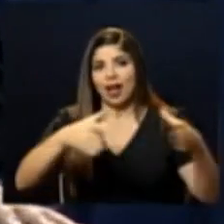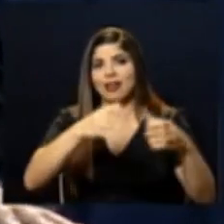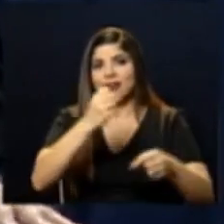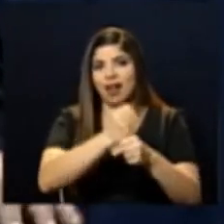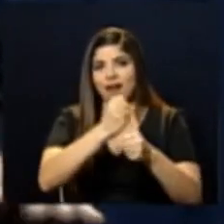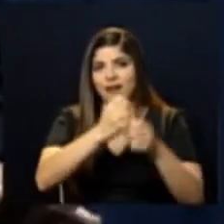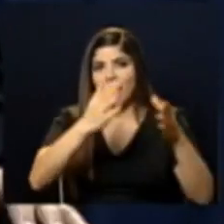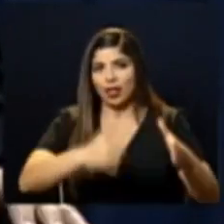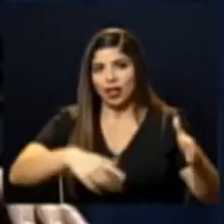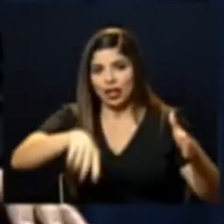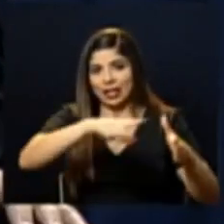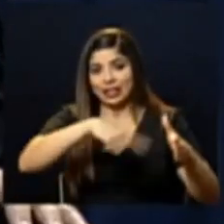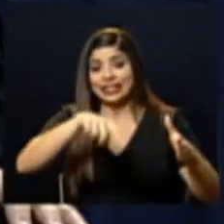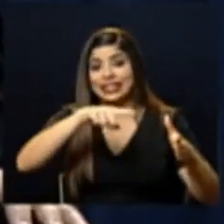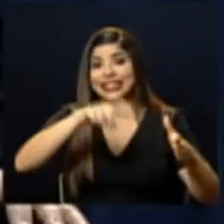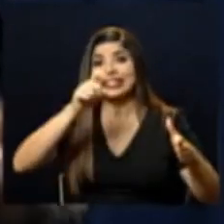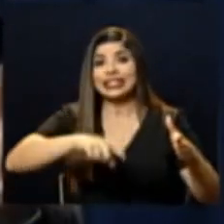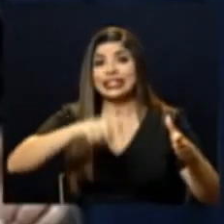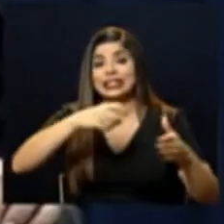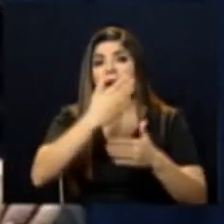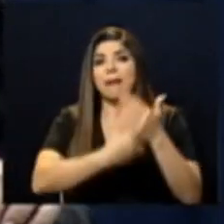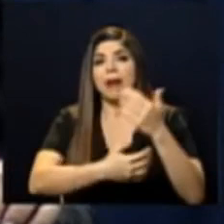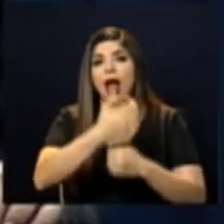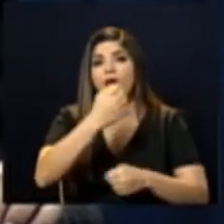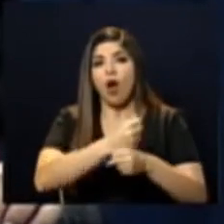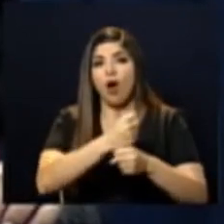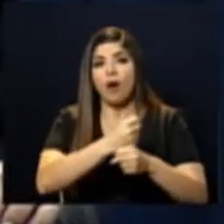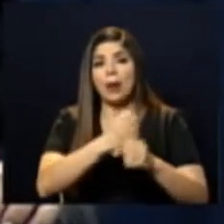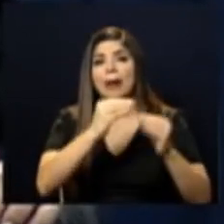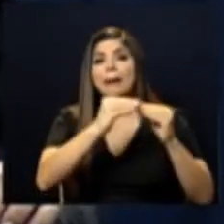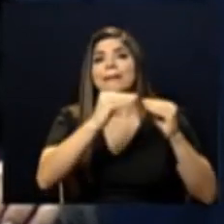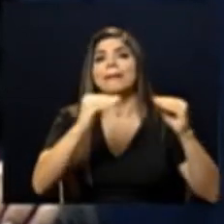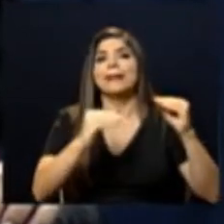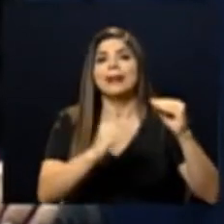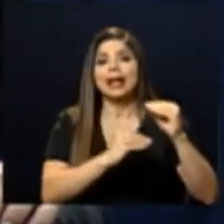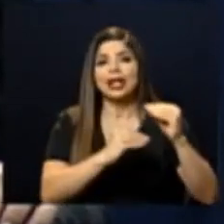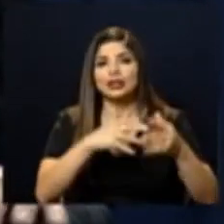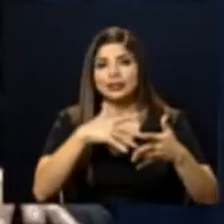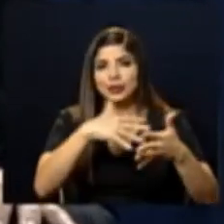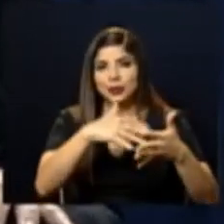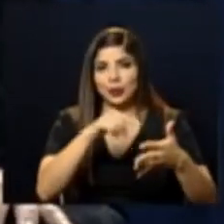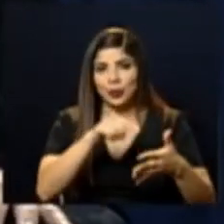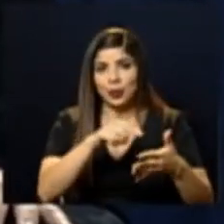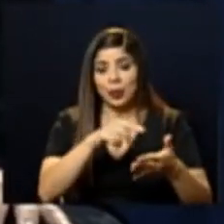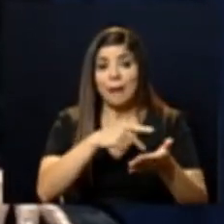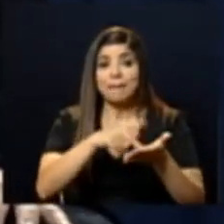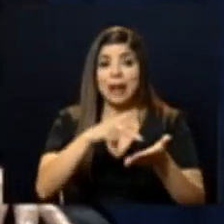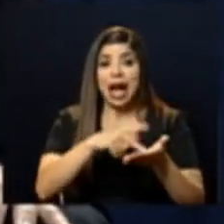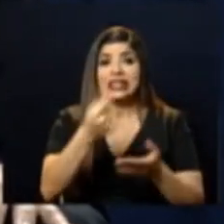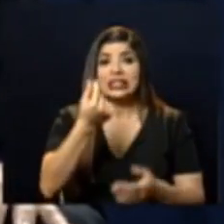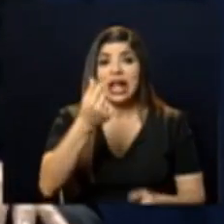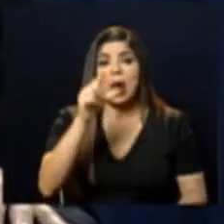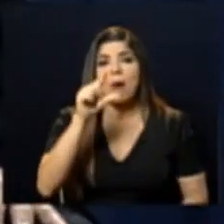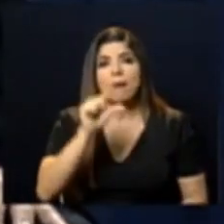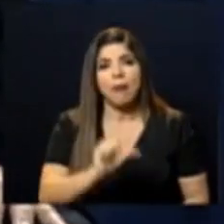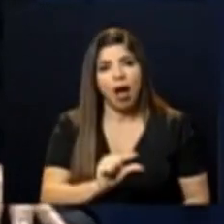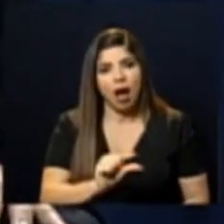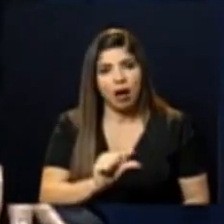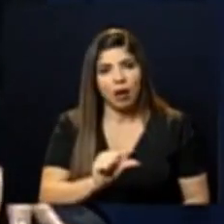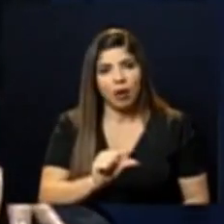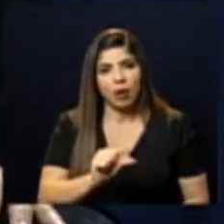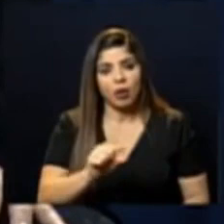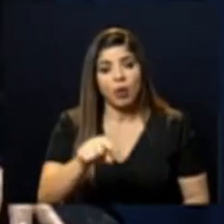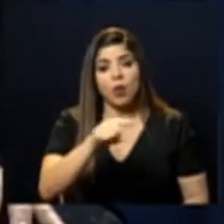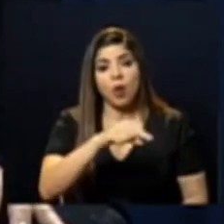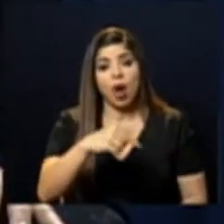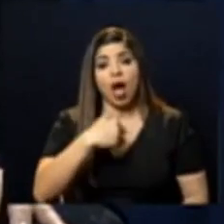trabajo y requiere mano de obra menos calificada. Paga hoy salarios bajos y tiene